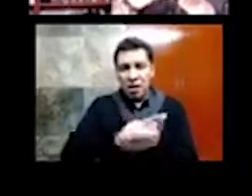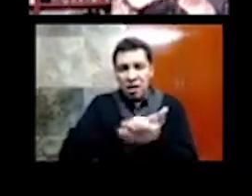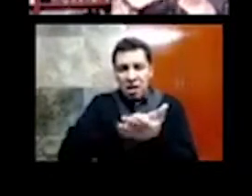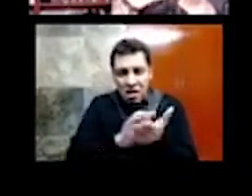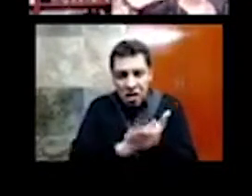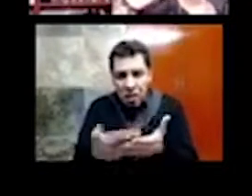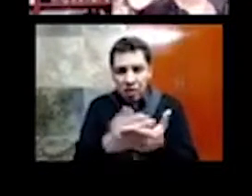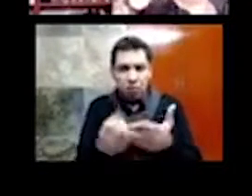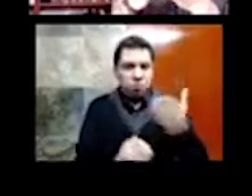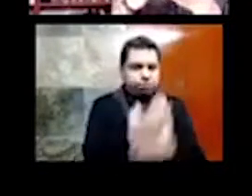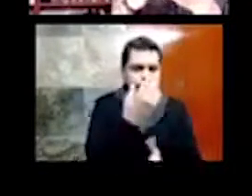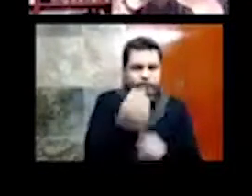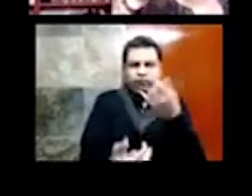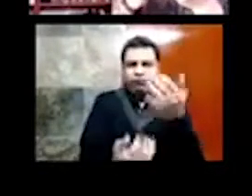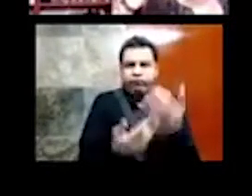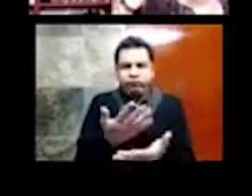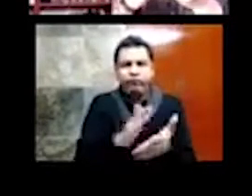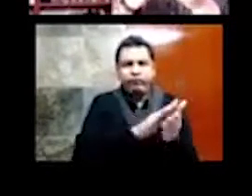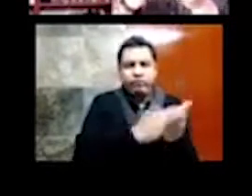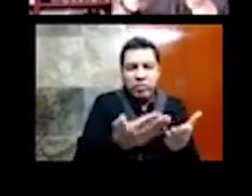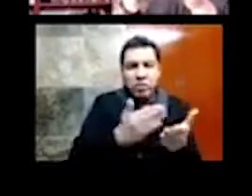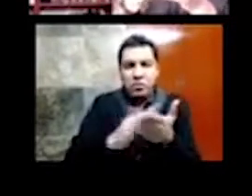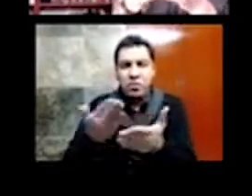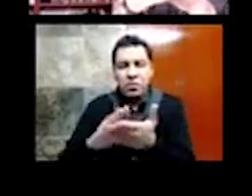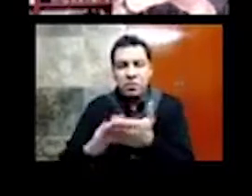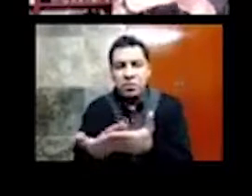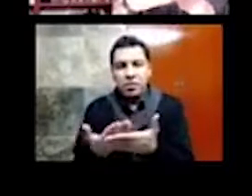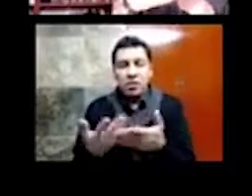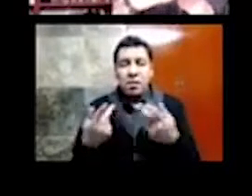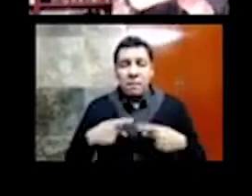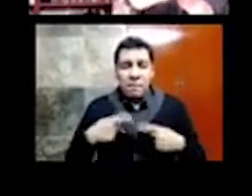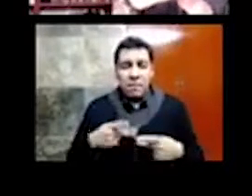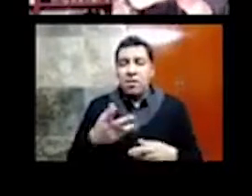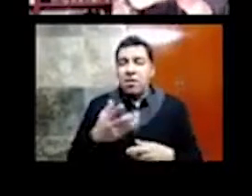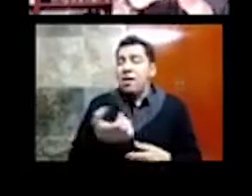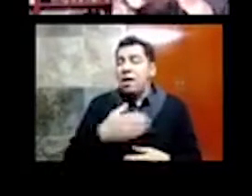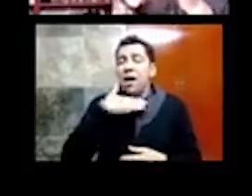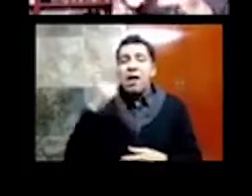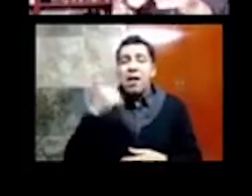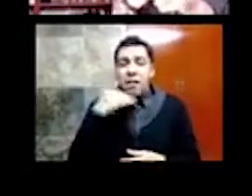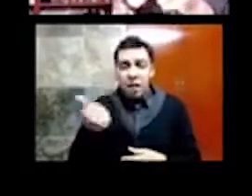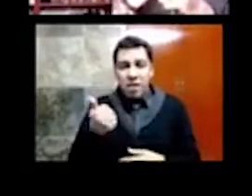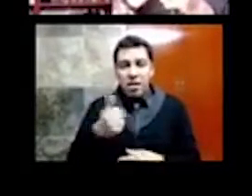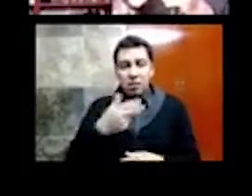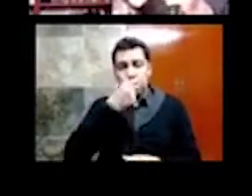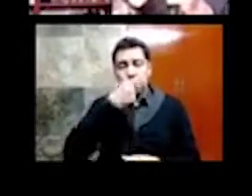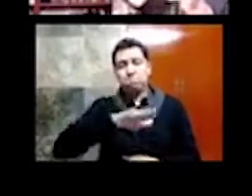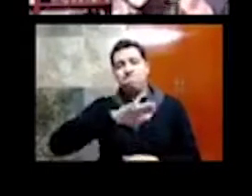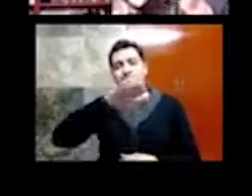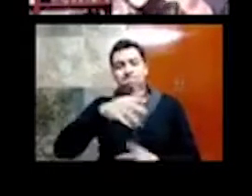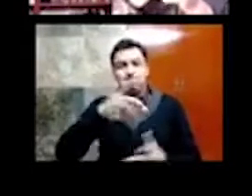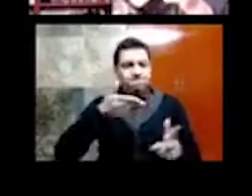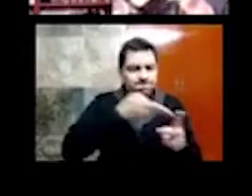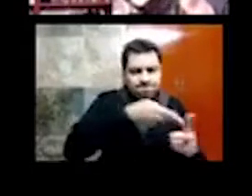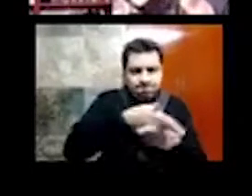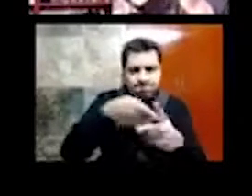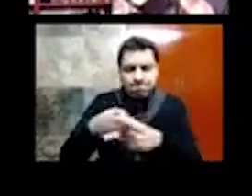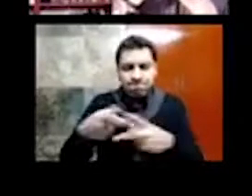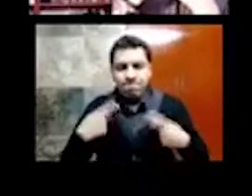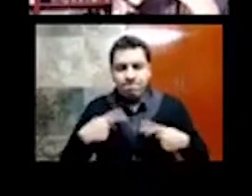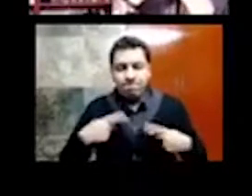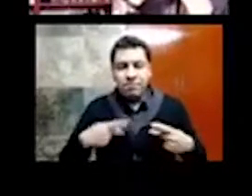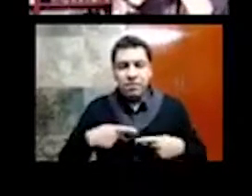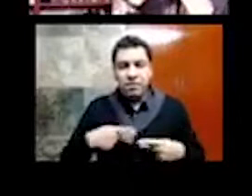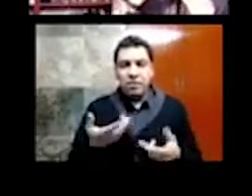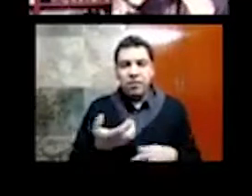adelante, se quemarán personas. Ahí está el ejemplo de Alemania bajo el régimen nazi con un exterminio de millones de personas.